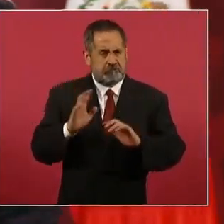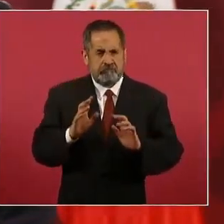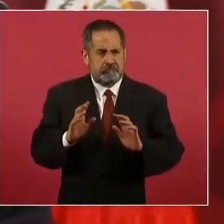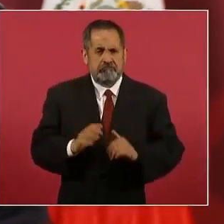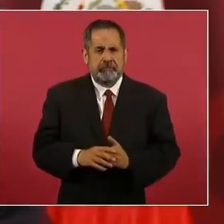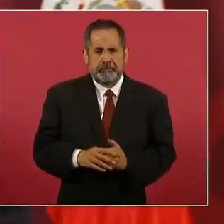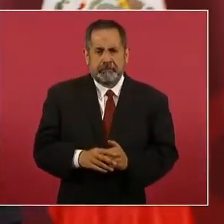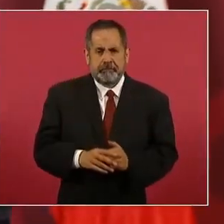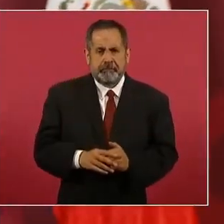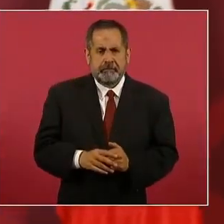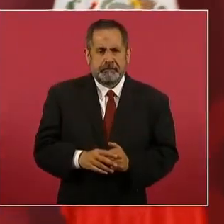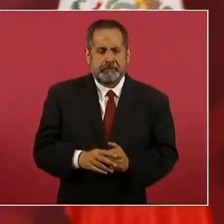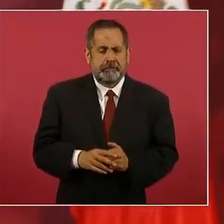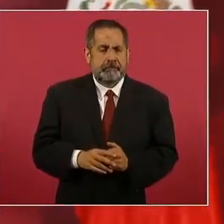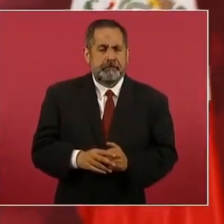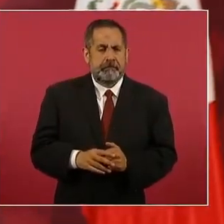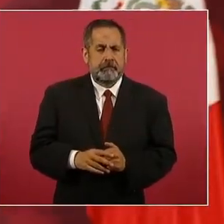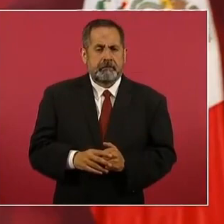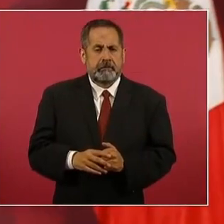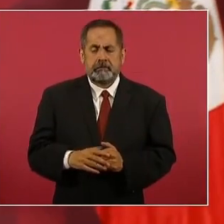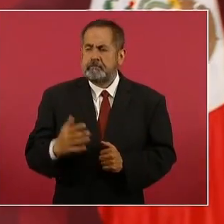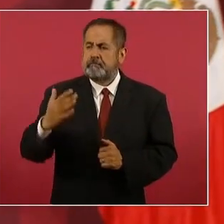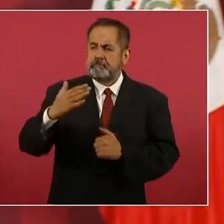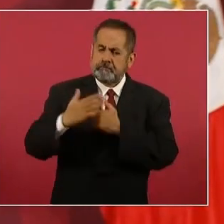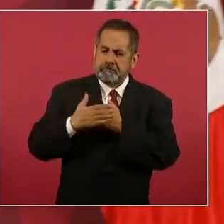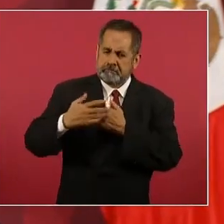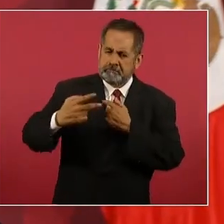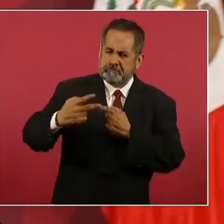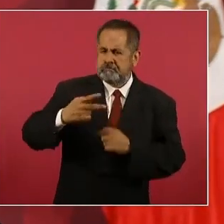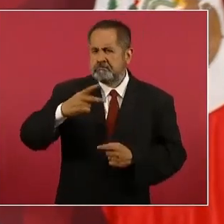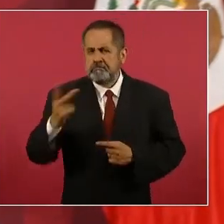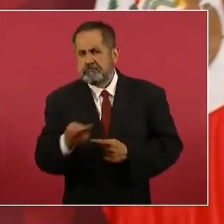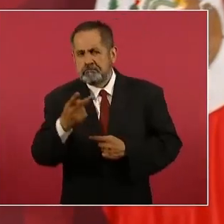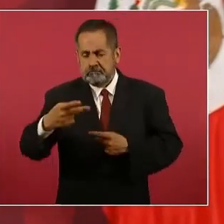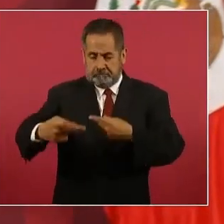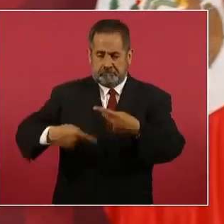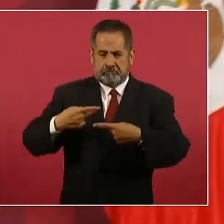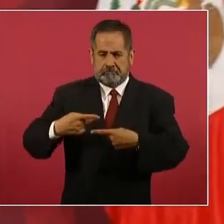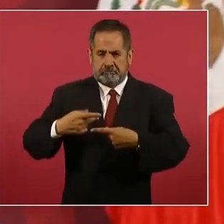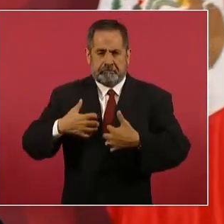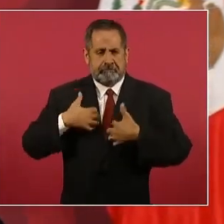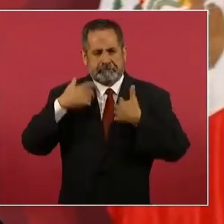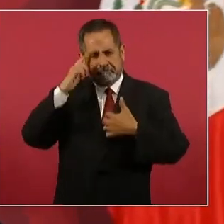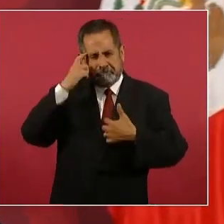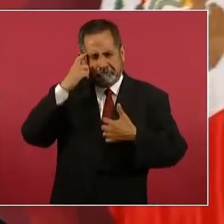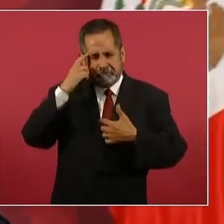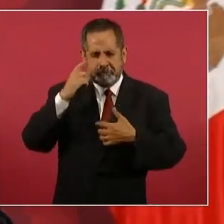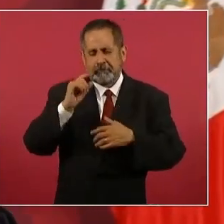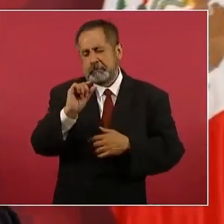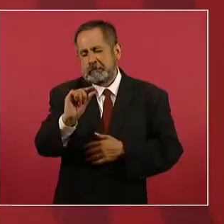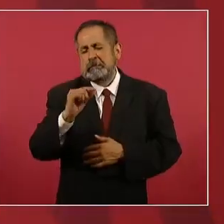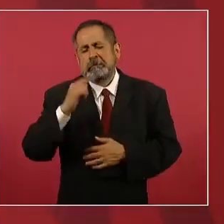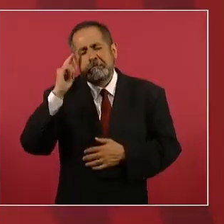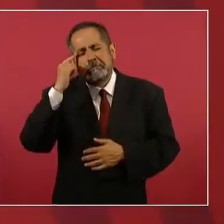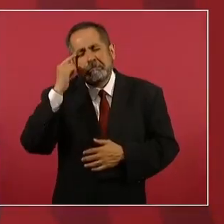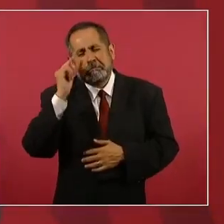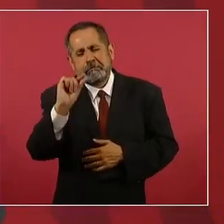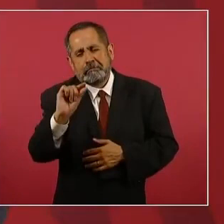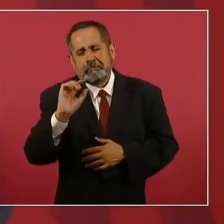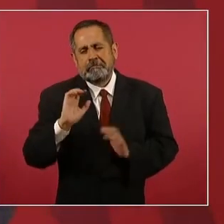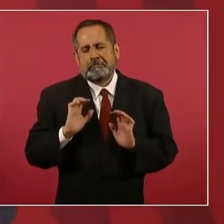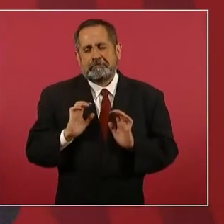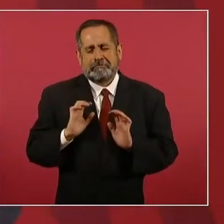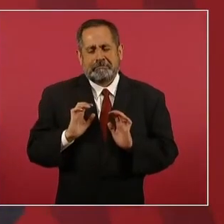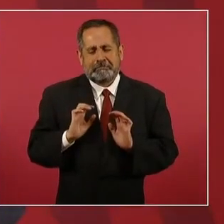cuando me cuestionan, no mucho, no, poquito,